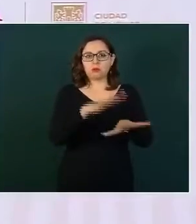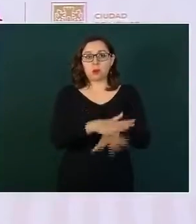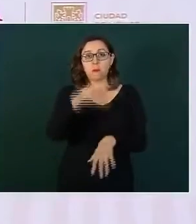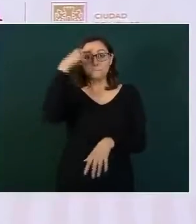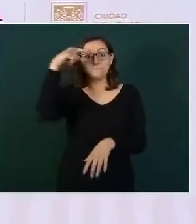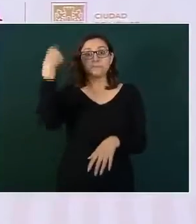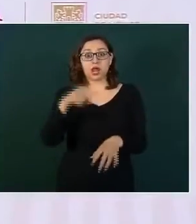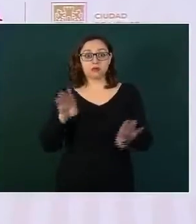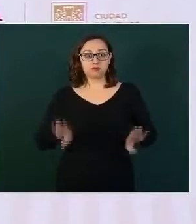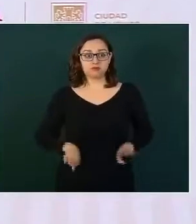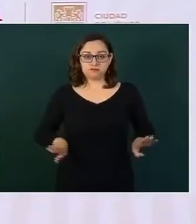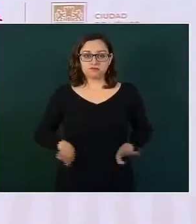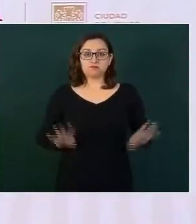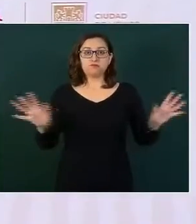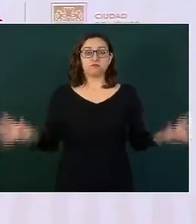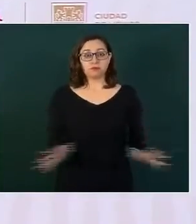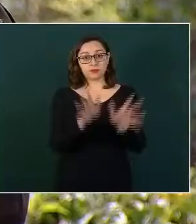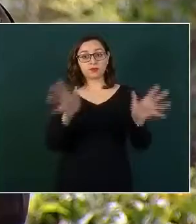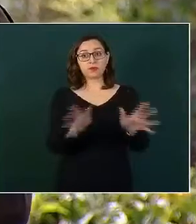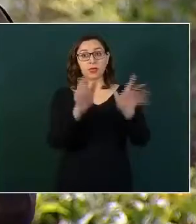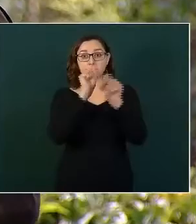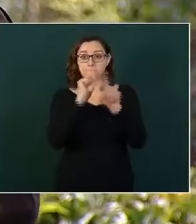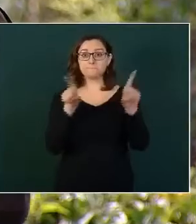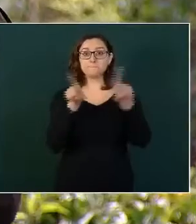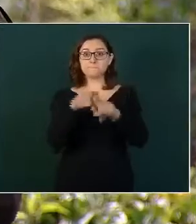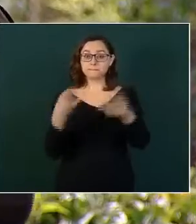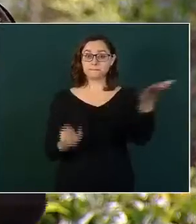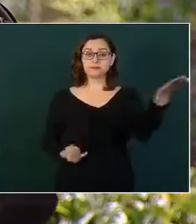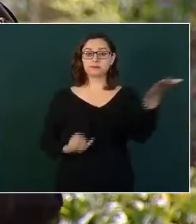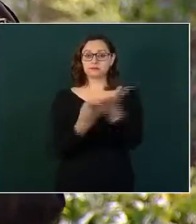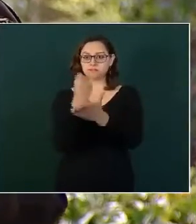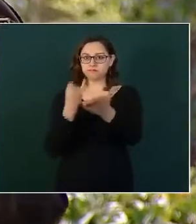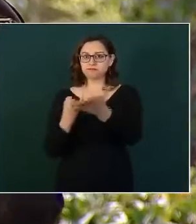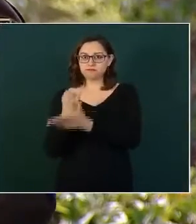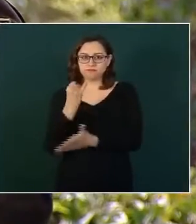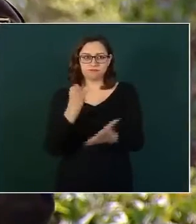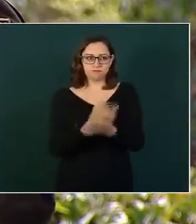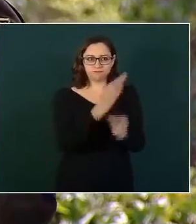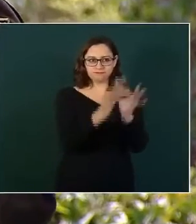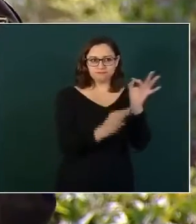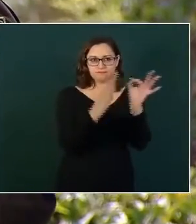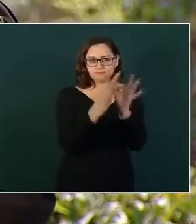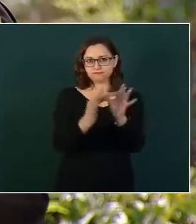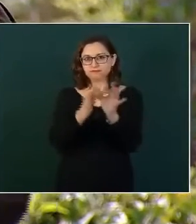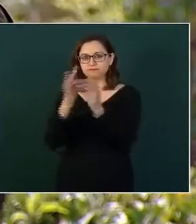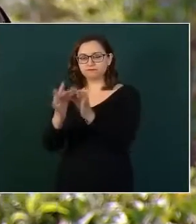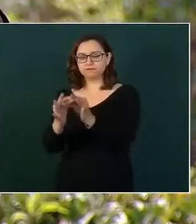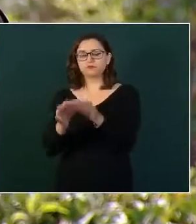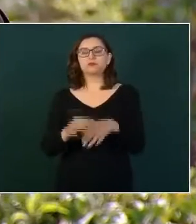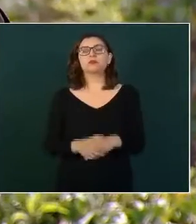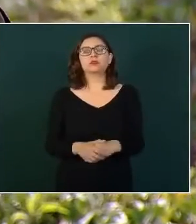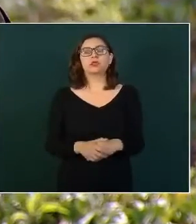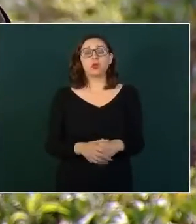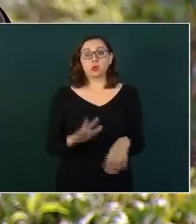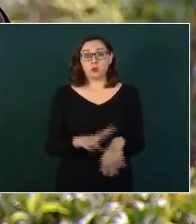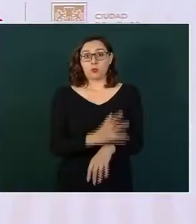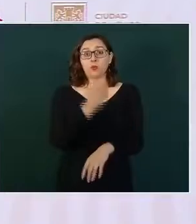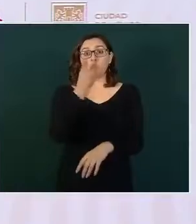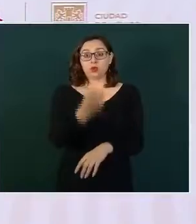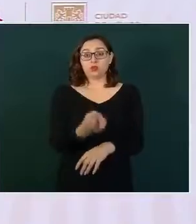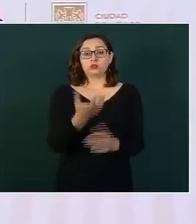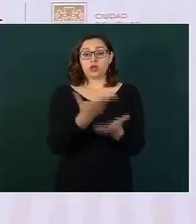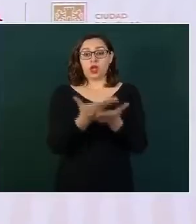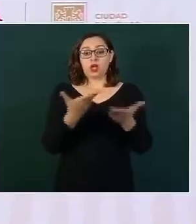de su personal y perfeccionando la toma de decisiones y gestión. En este sentido, las acciones emprendidas